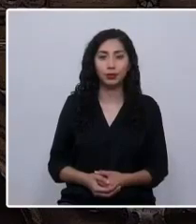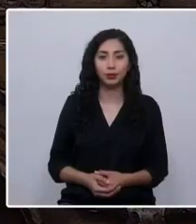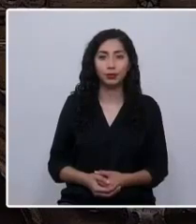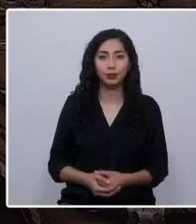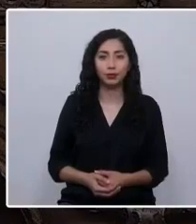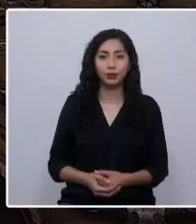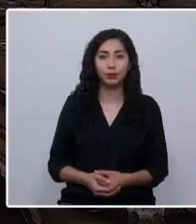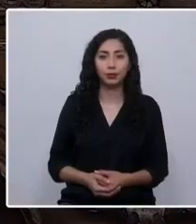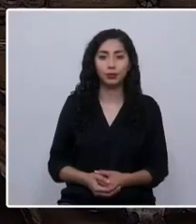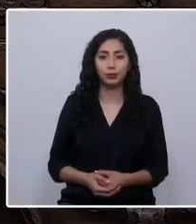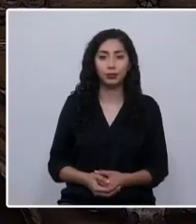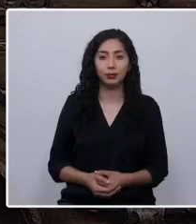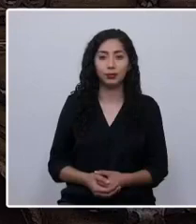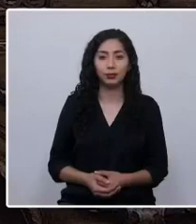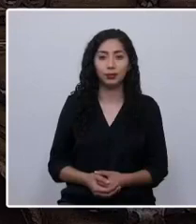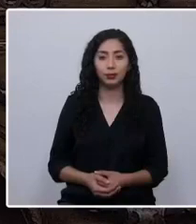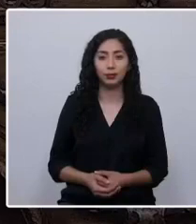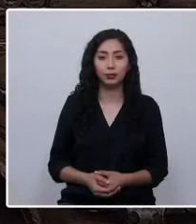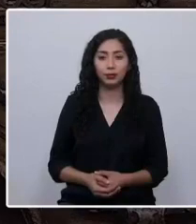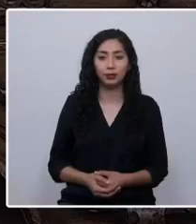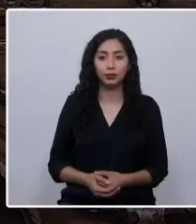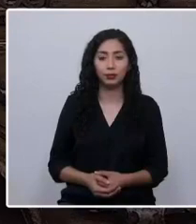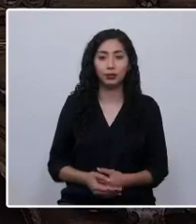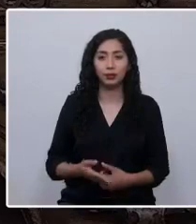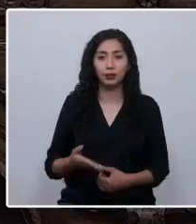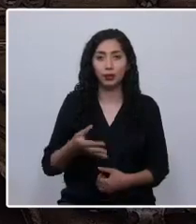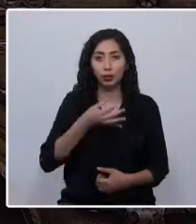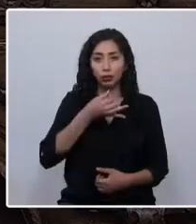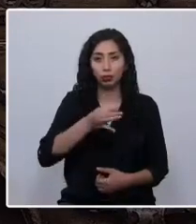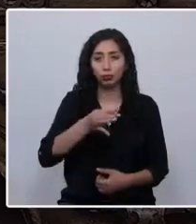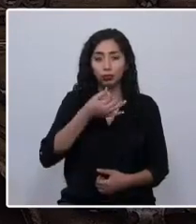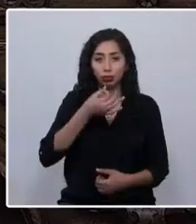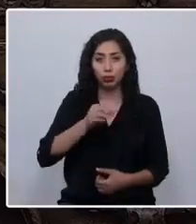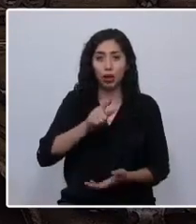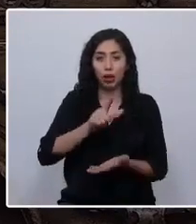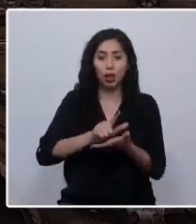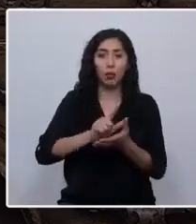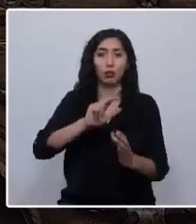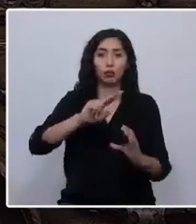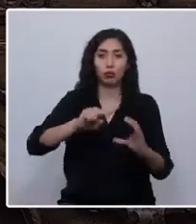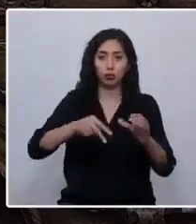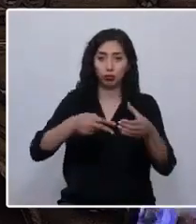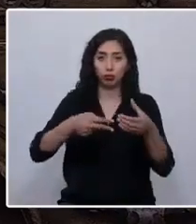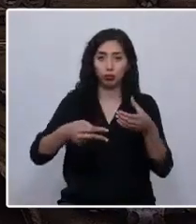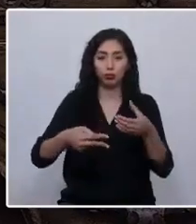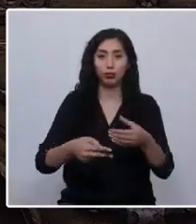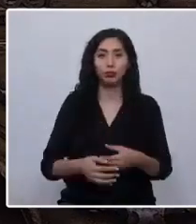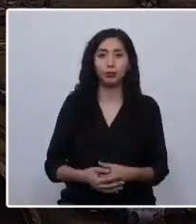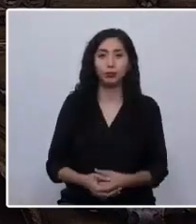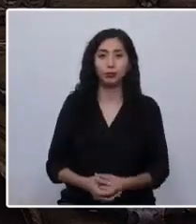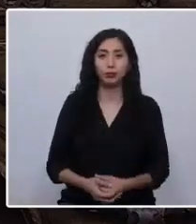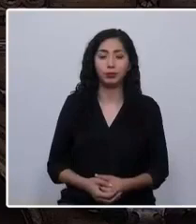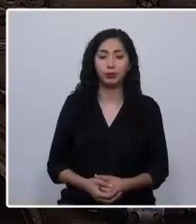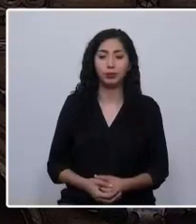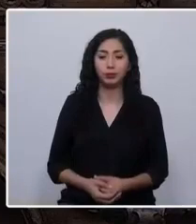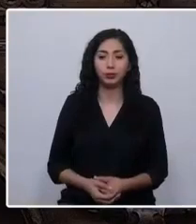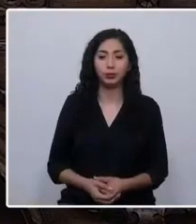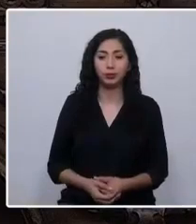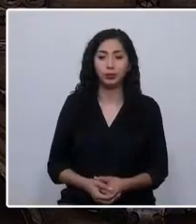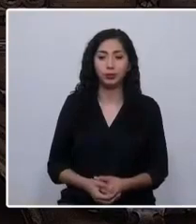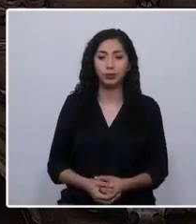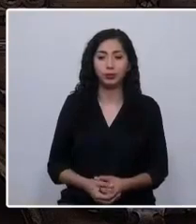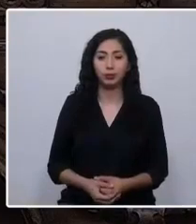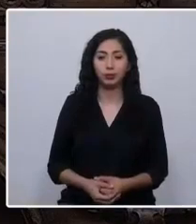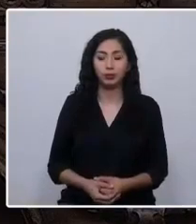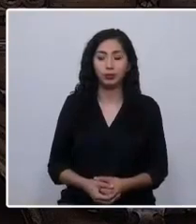pchikezomokom, estudiante, feimutatfi, Feimutamli tatfachi nueva constitución pipiengi, tayin